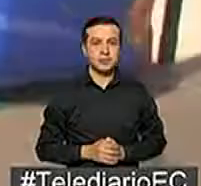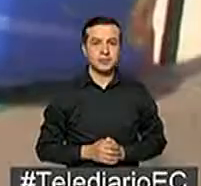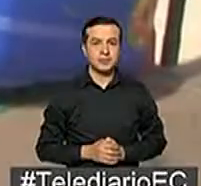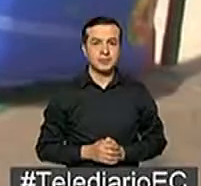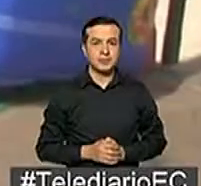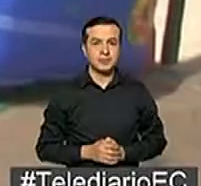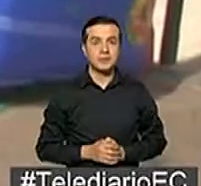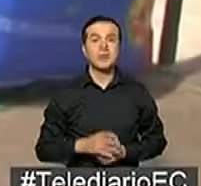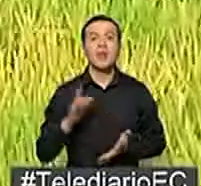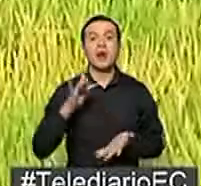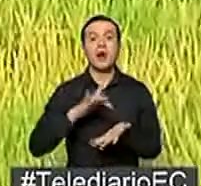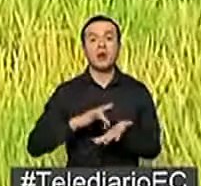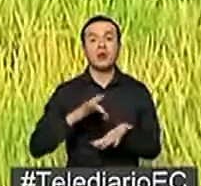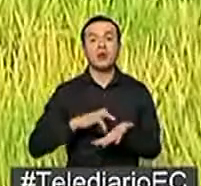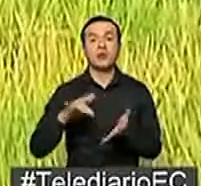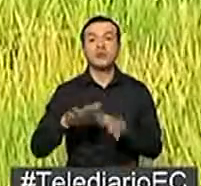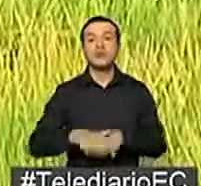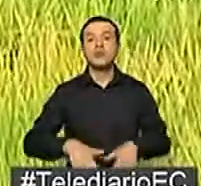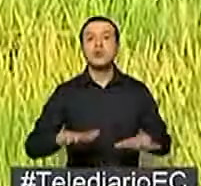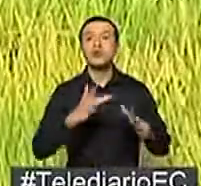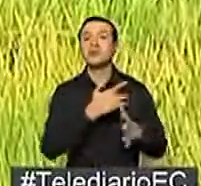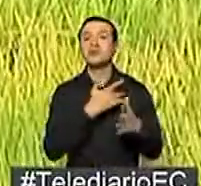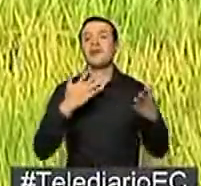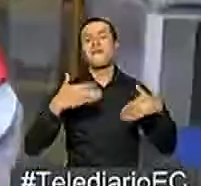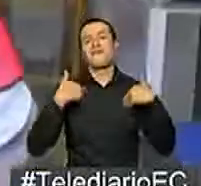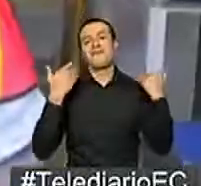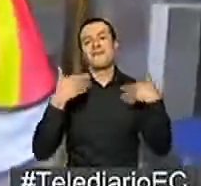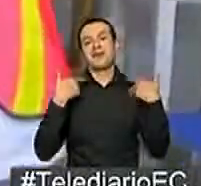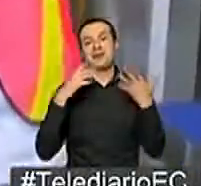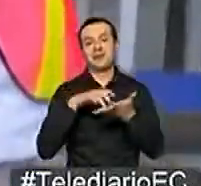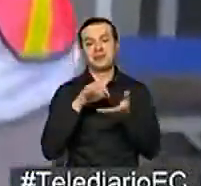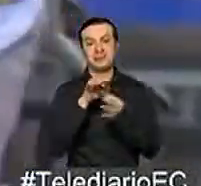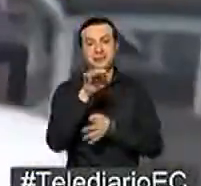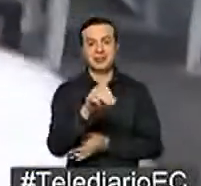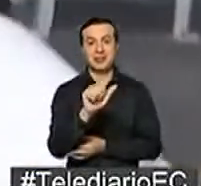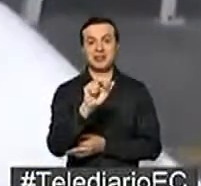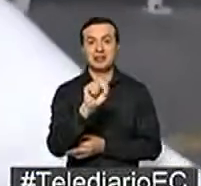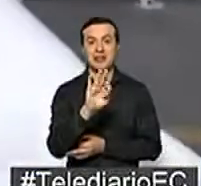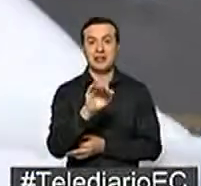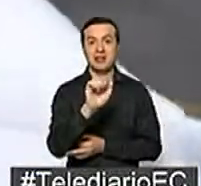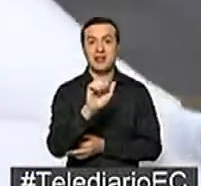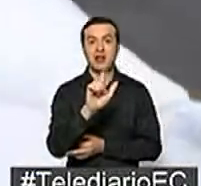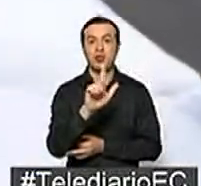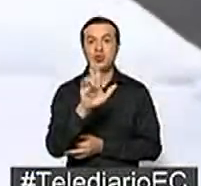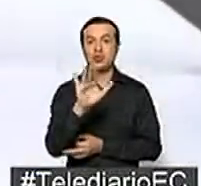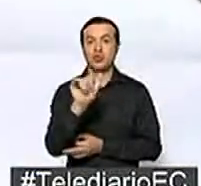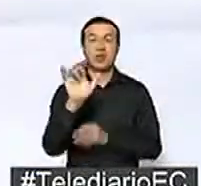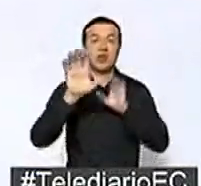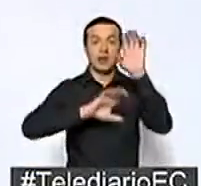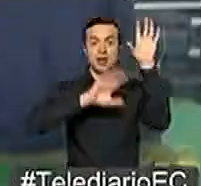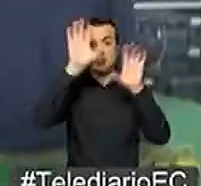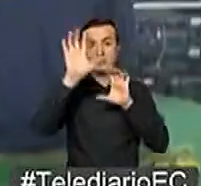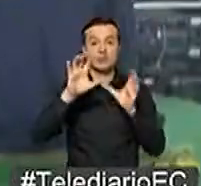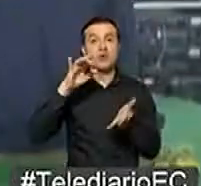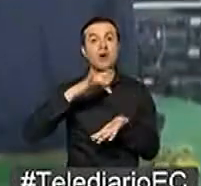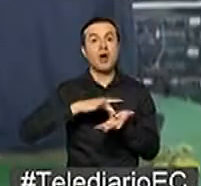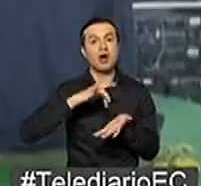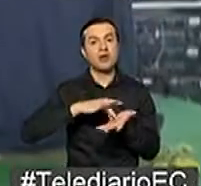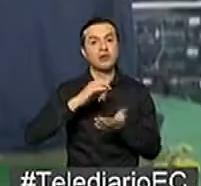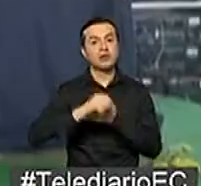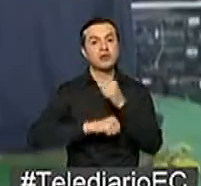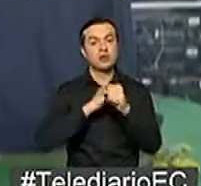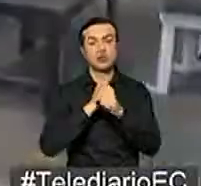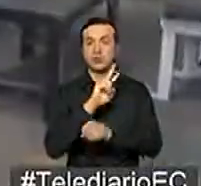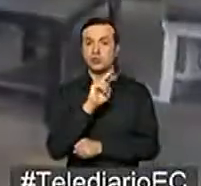El sector arrocero se viste de fiesta. Comenzó en Santa Lucía, en la provincia del Guayas, la Feria Expo Arroz